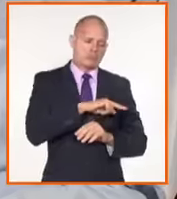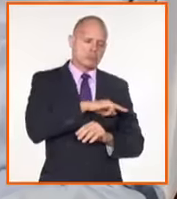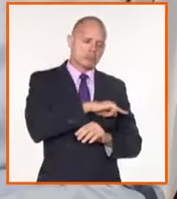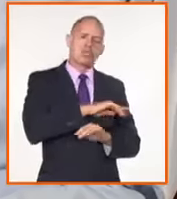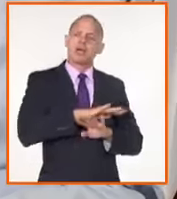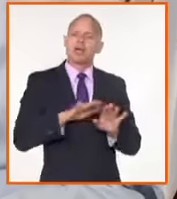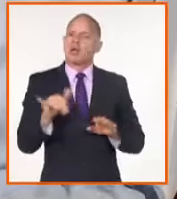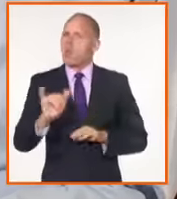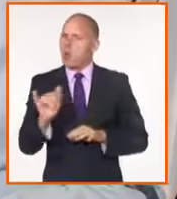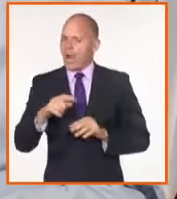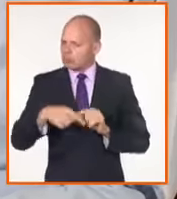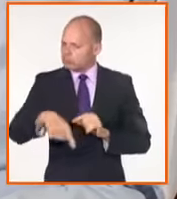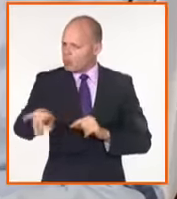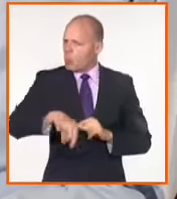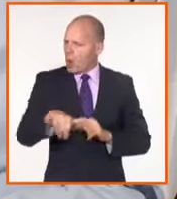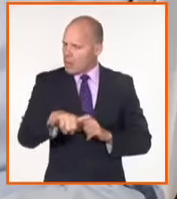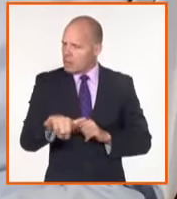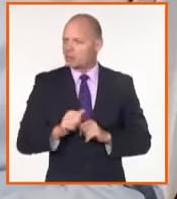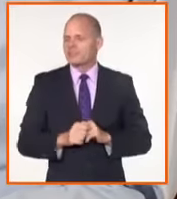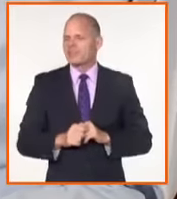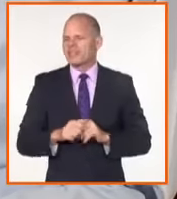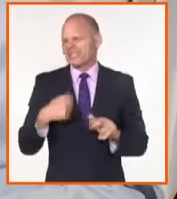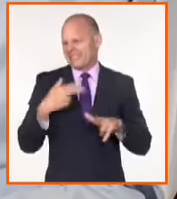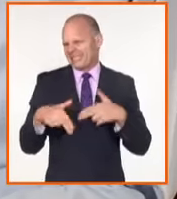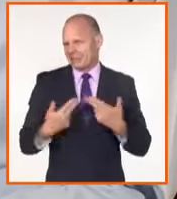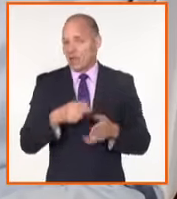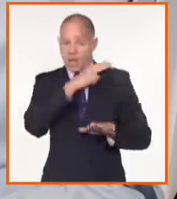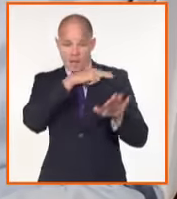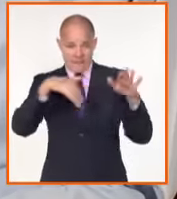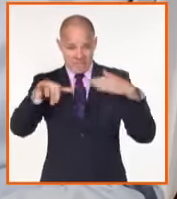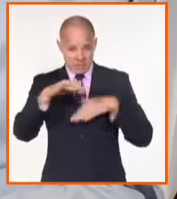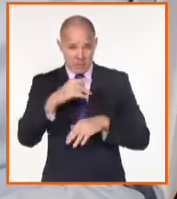que están asociados más a las situaciones que estamos viviendo.